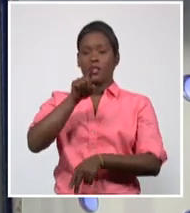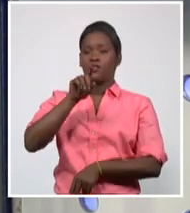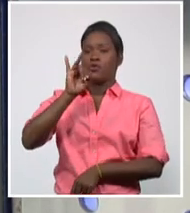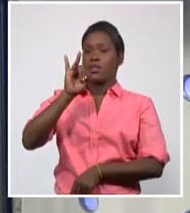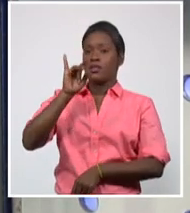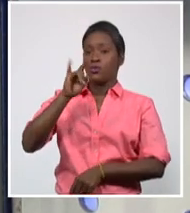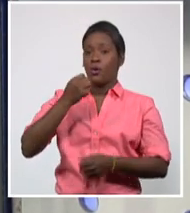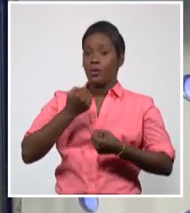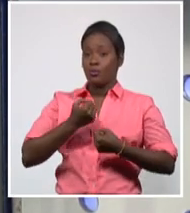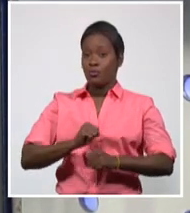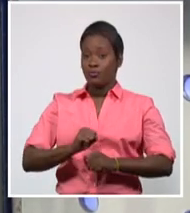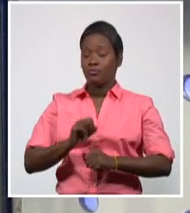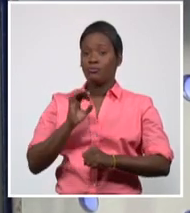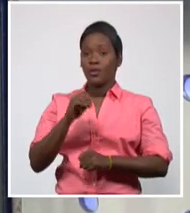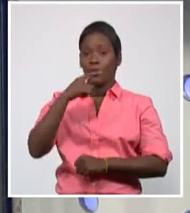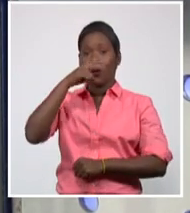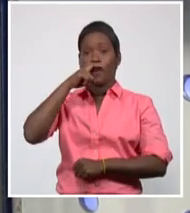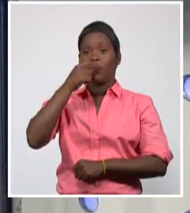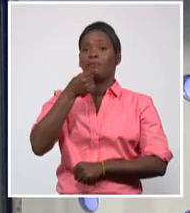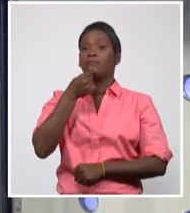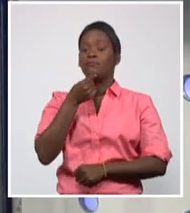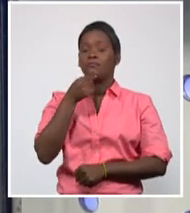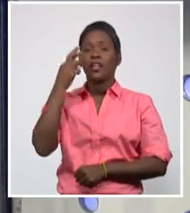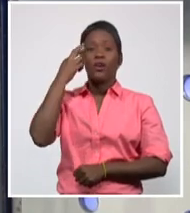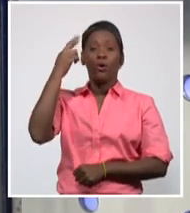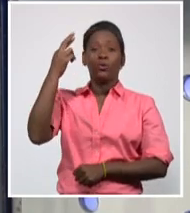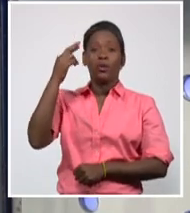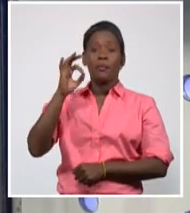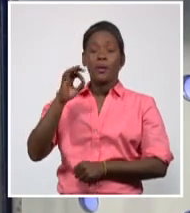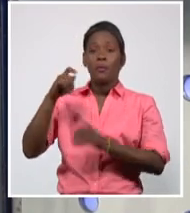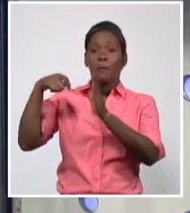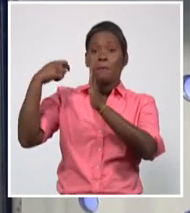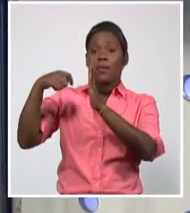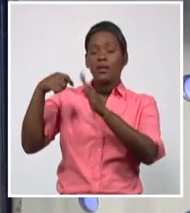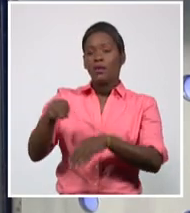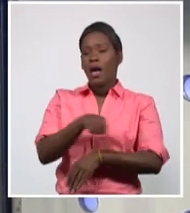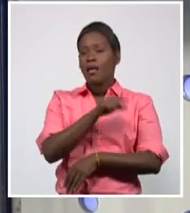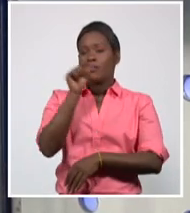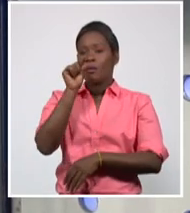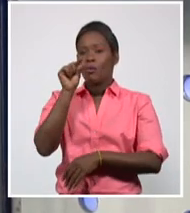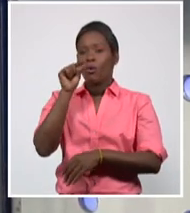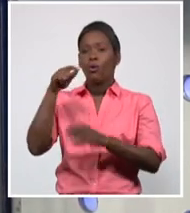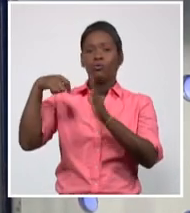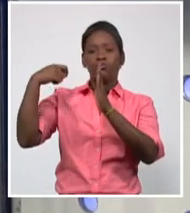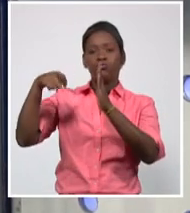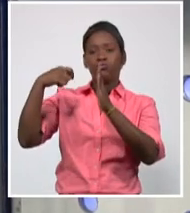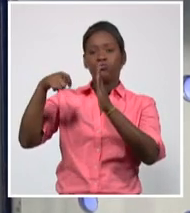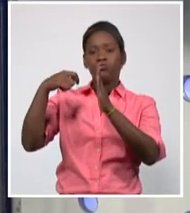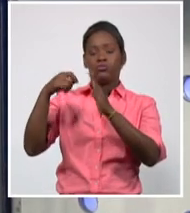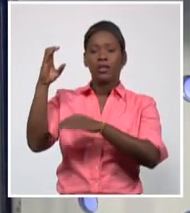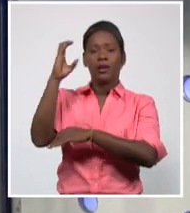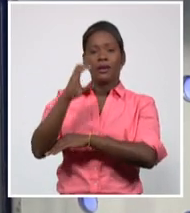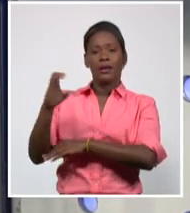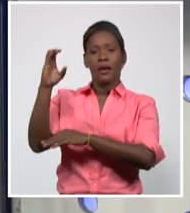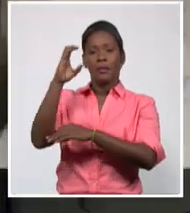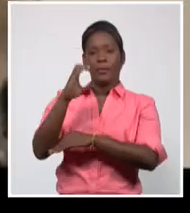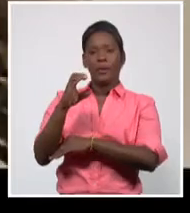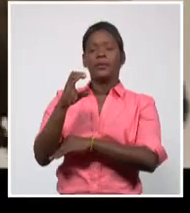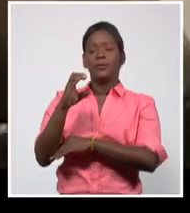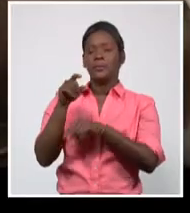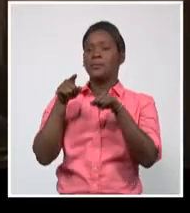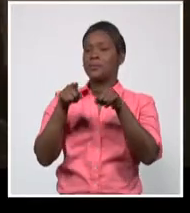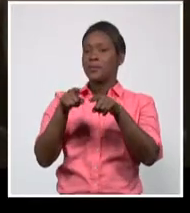este contexto es oportuno recordar la película El Mayor, que se presentó recientemente en Camagüey y tendrá su premier oficial en el mes de enero.